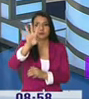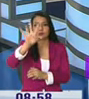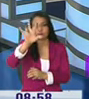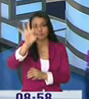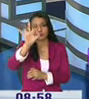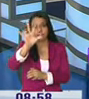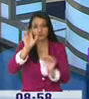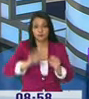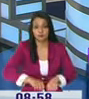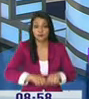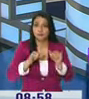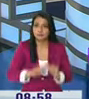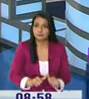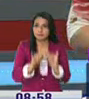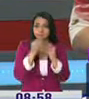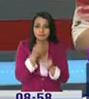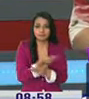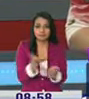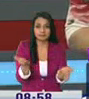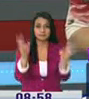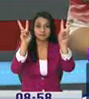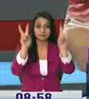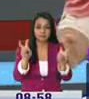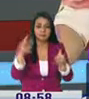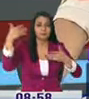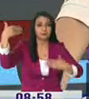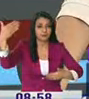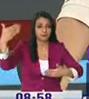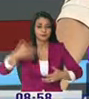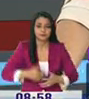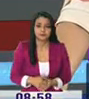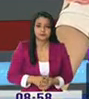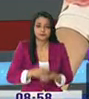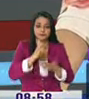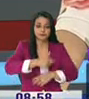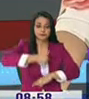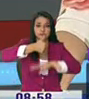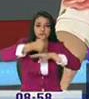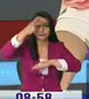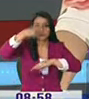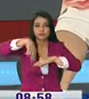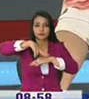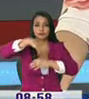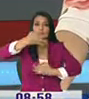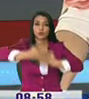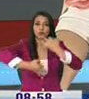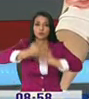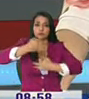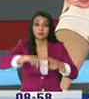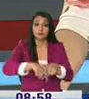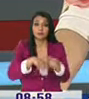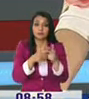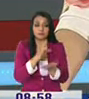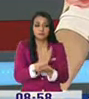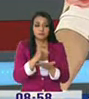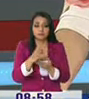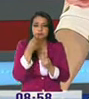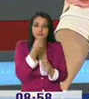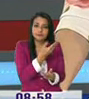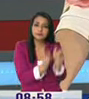098-518-4393. Continuamos con más información y temas políticos. En la Corte Nacional de Justicia empezó a receptarse los testimonios de